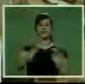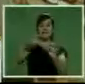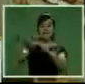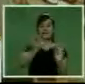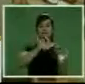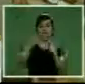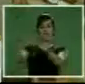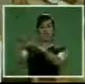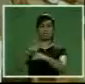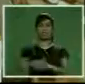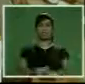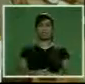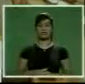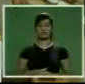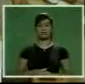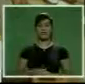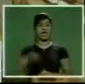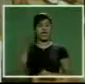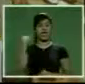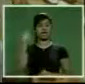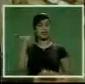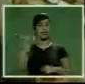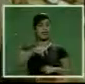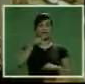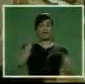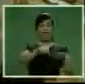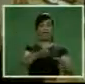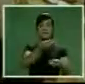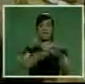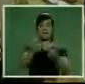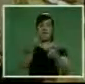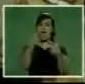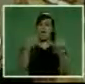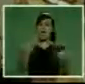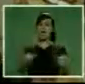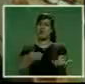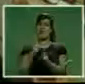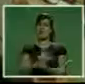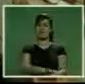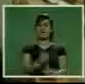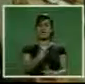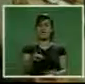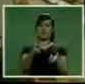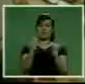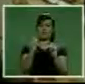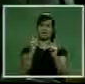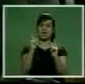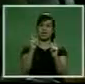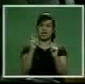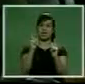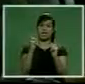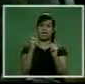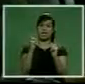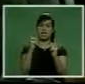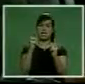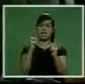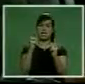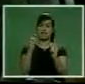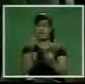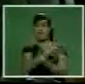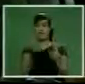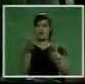los necesitó el capitalismo y que ahora los criminaliza, los reprime. Los trata con el máximo